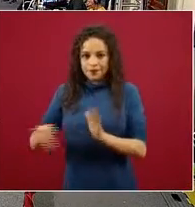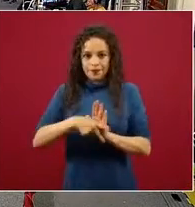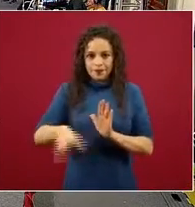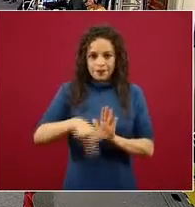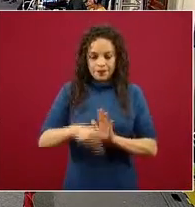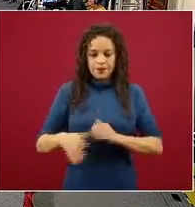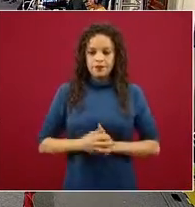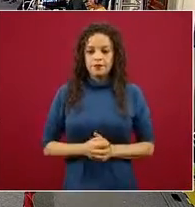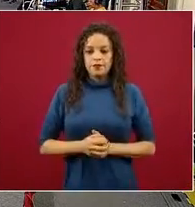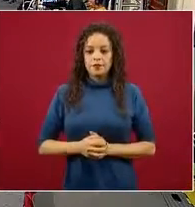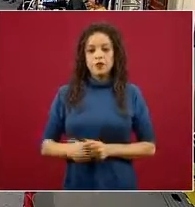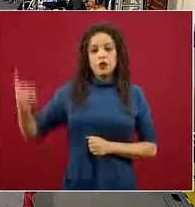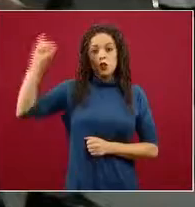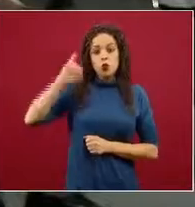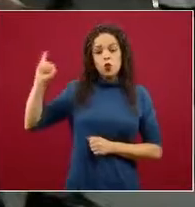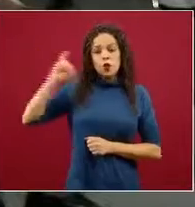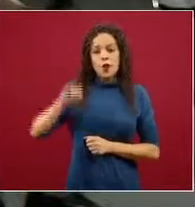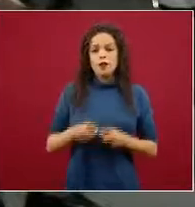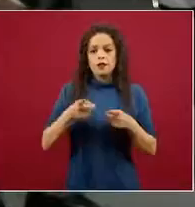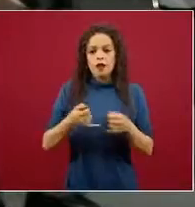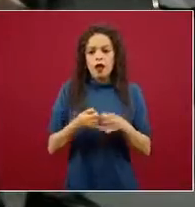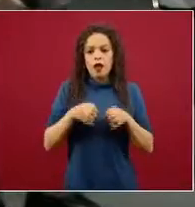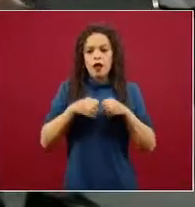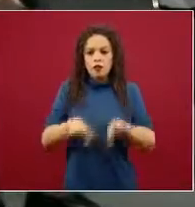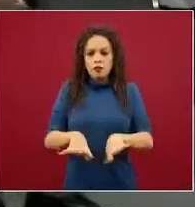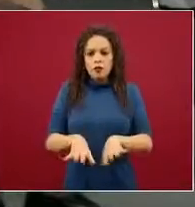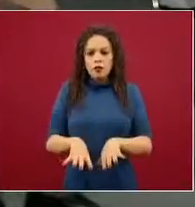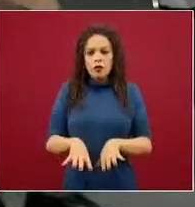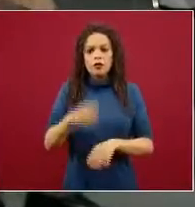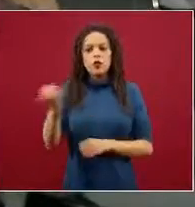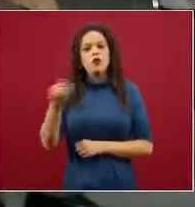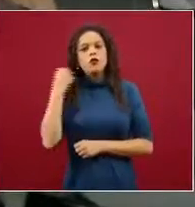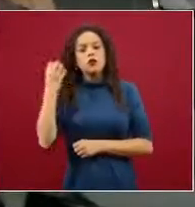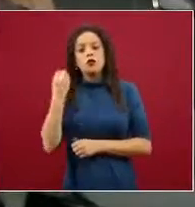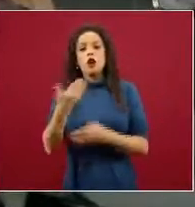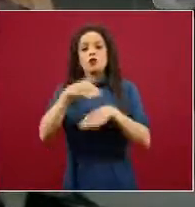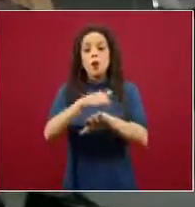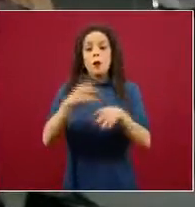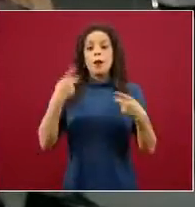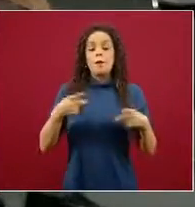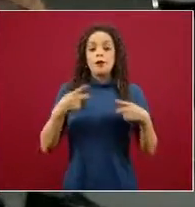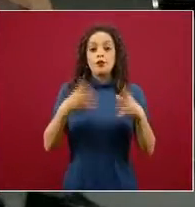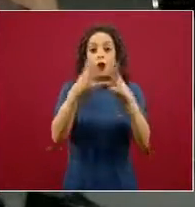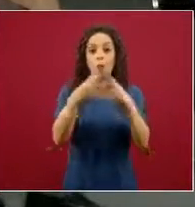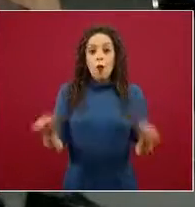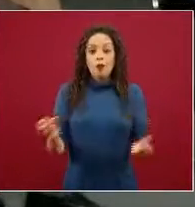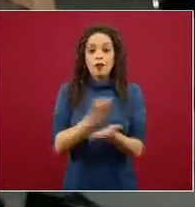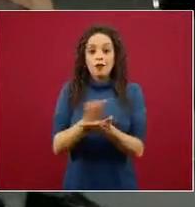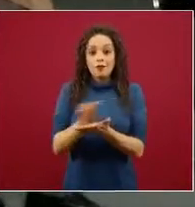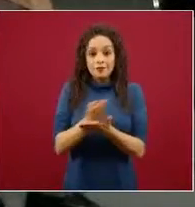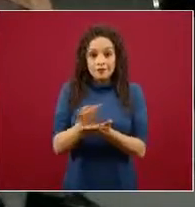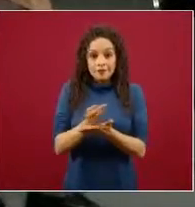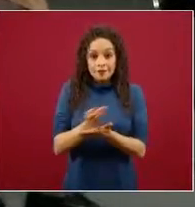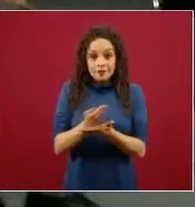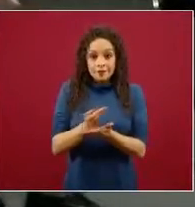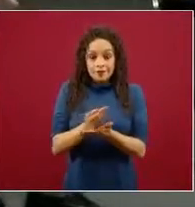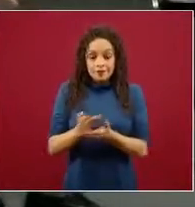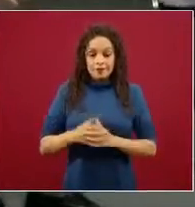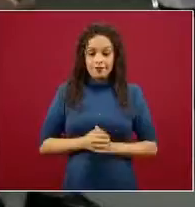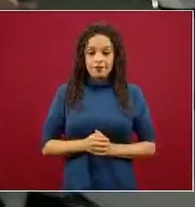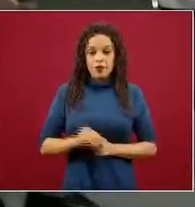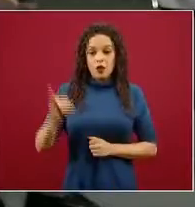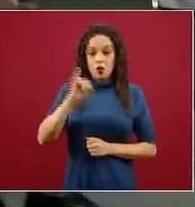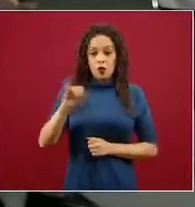Tengo información del jueves que presentaron en la conferencia sobre los casos recuperados. Al jueves teníamos